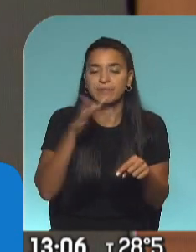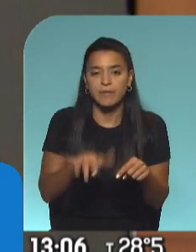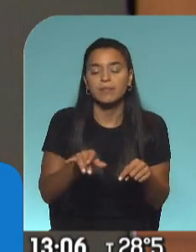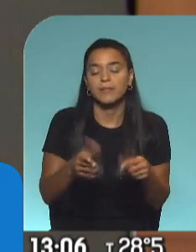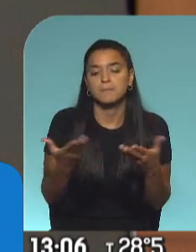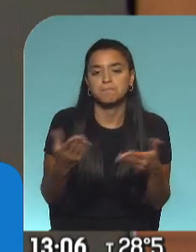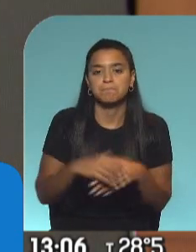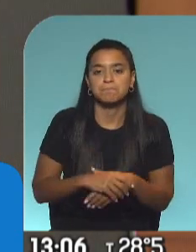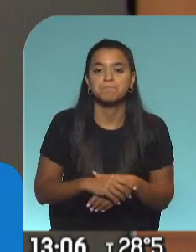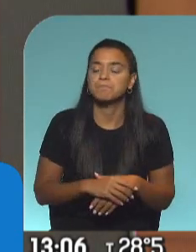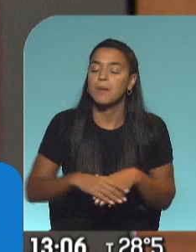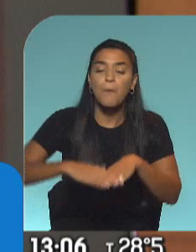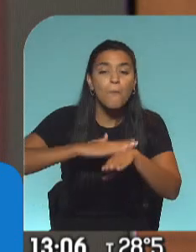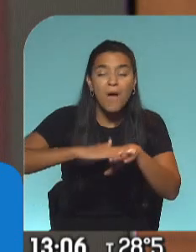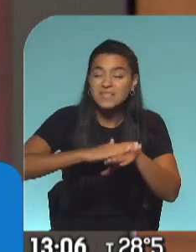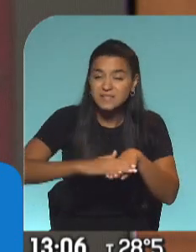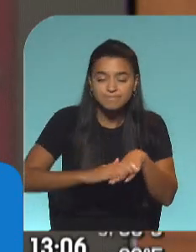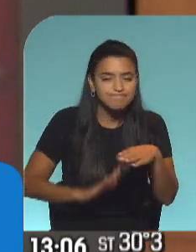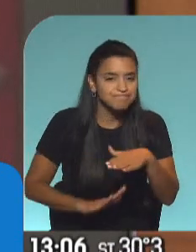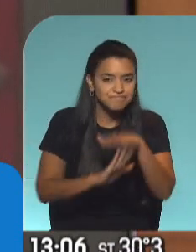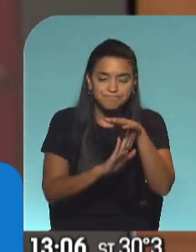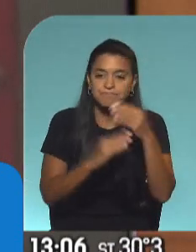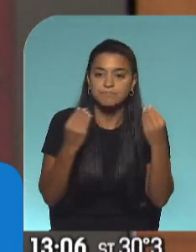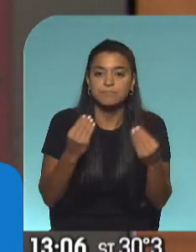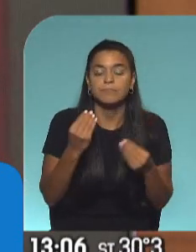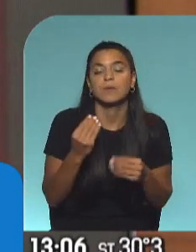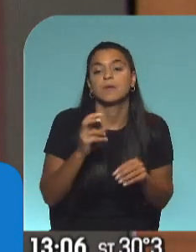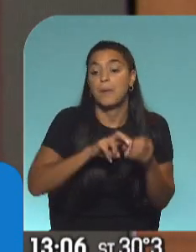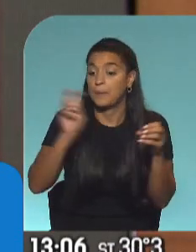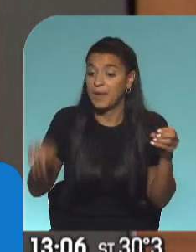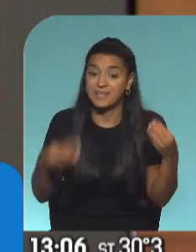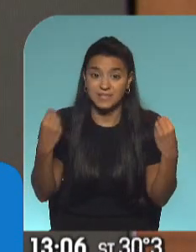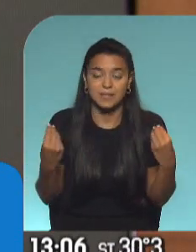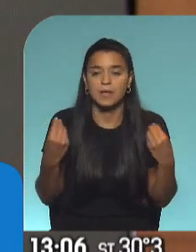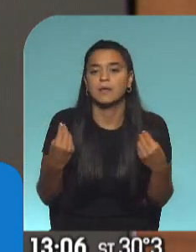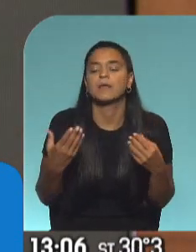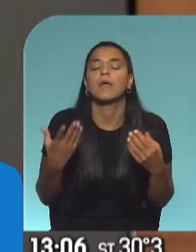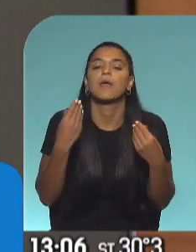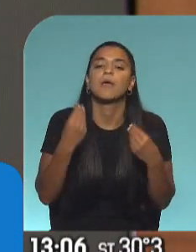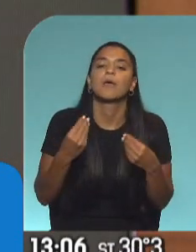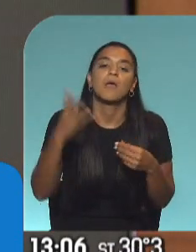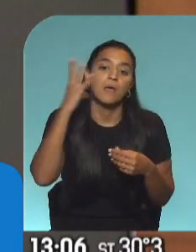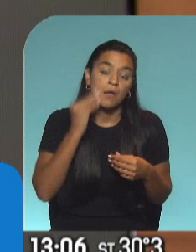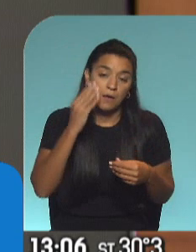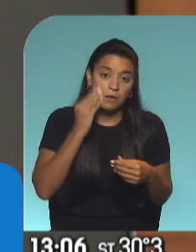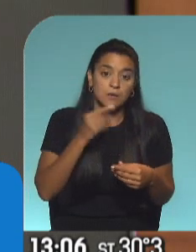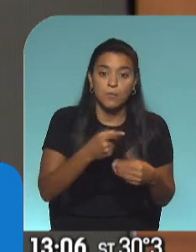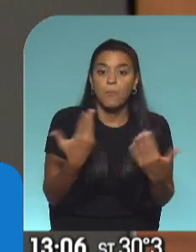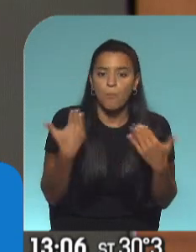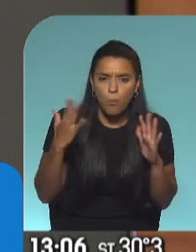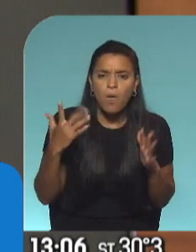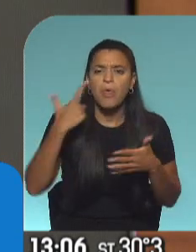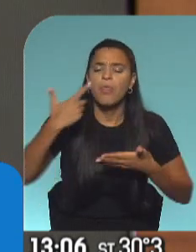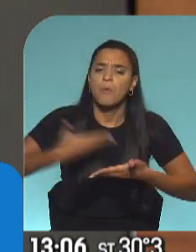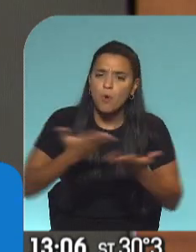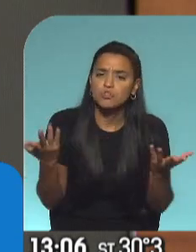base principal o la base original de los argumentos del Brexit, al final hay una idea básica que es Gran Bretaña va a poder demostrar